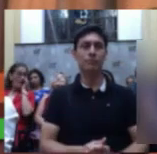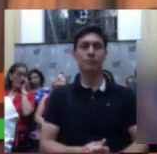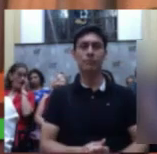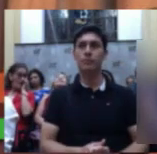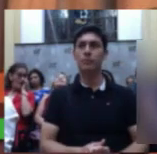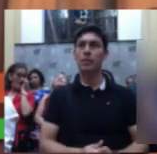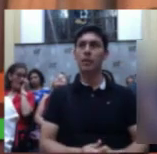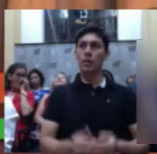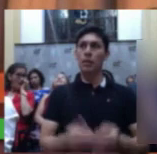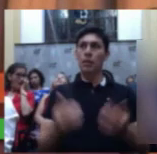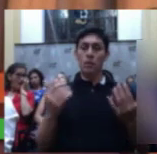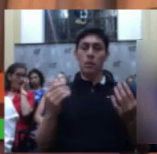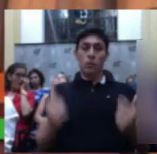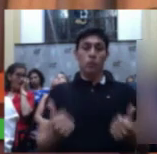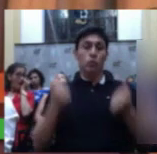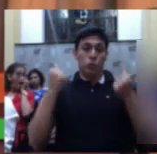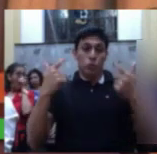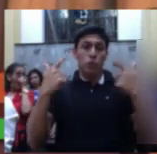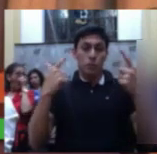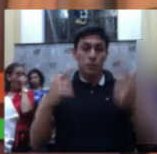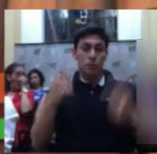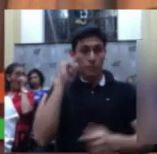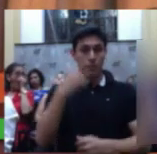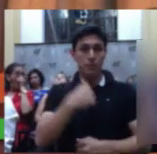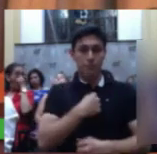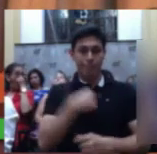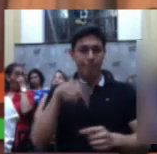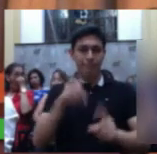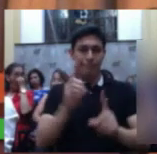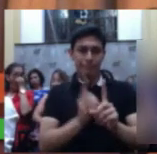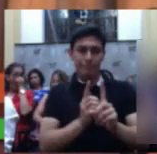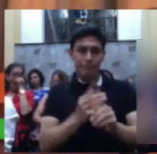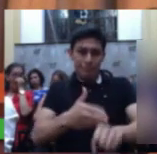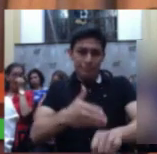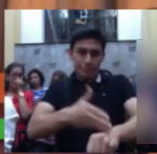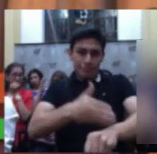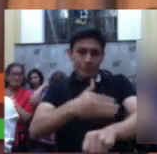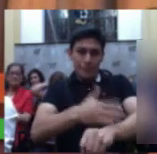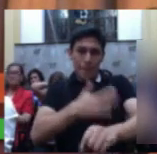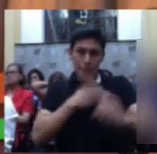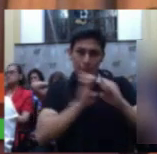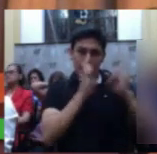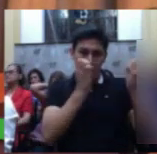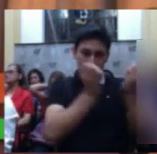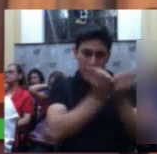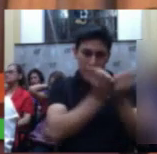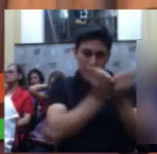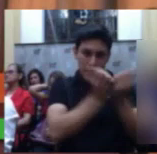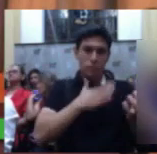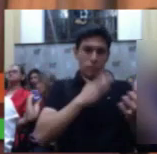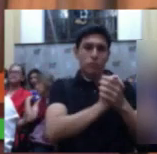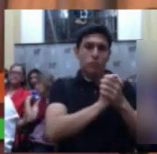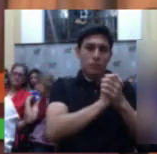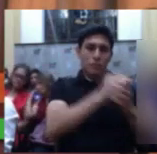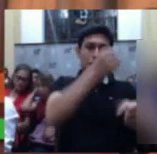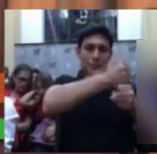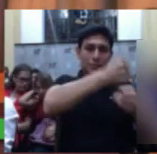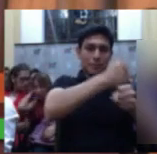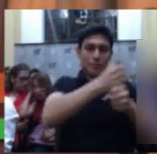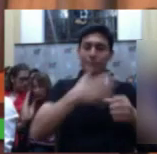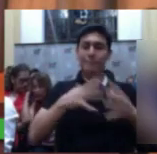Afortunadamente, mi ejercicio profesional se ha podido desarrollar en equipo con colegas a los que agradezco,